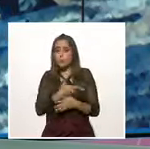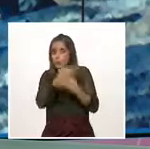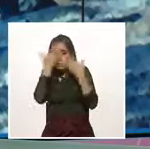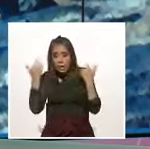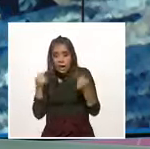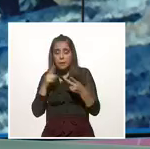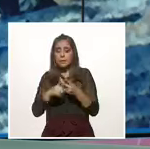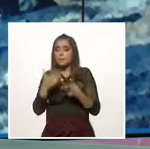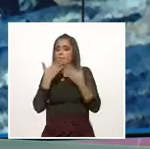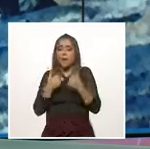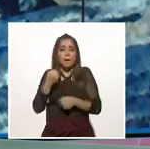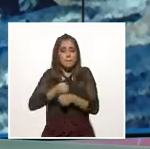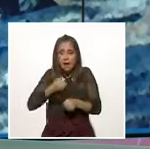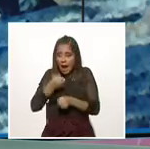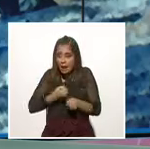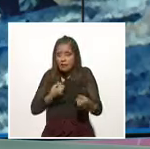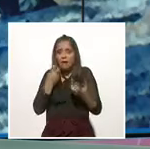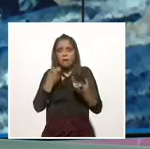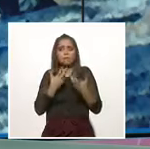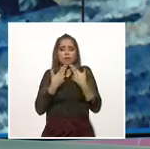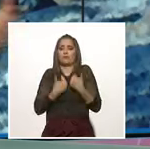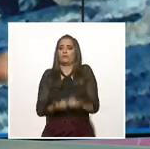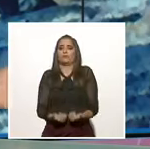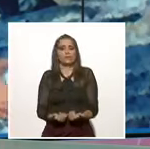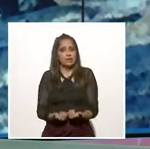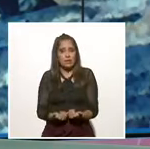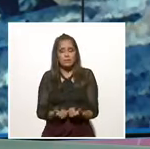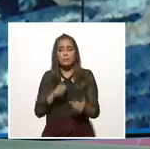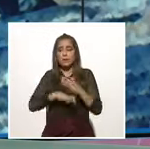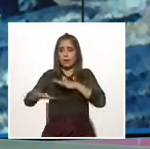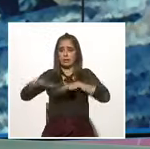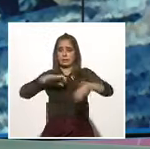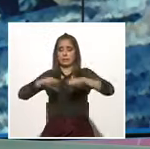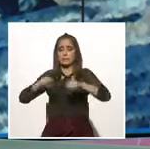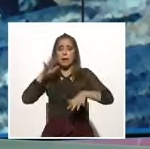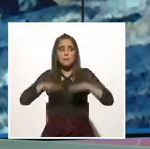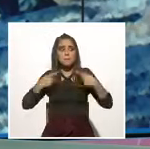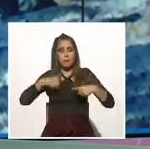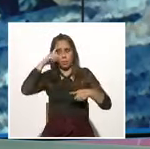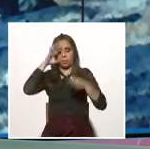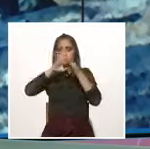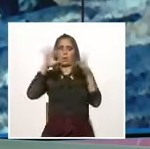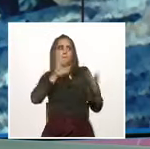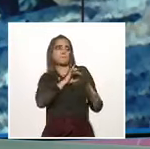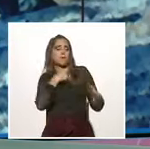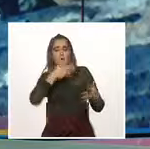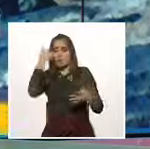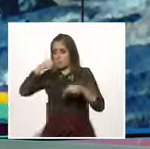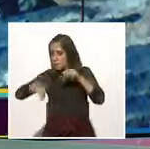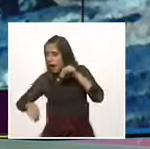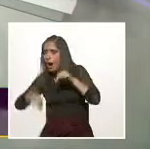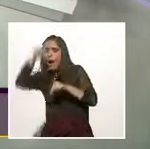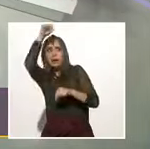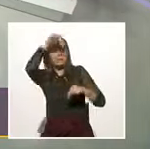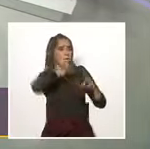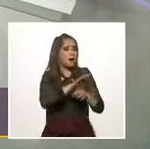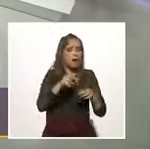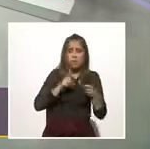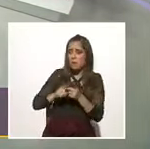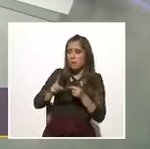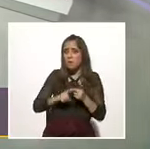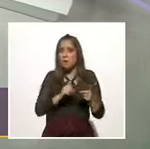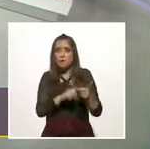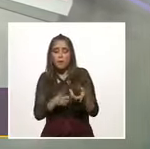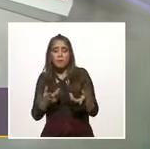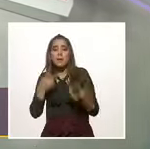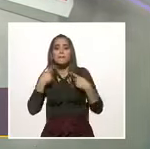práctica, obviamente de nada sirve. Y en una situación de un sismo nos da miedo porque no sabemos cómo actuar. Yo pero mueren más personas por un